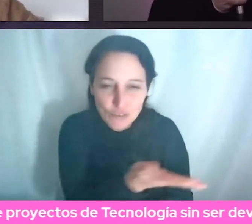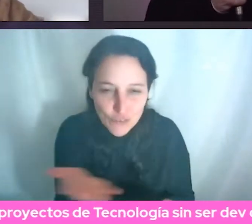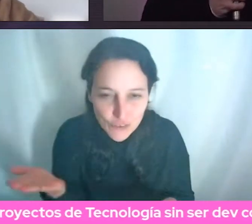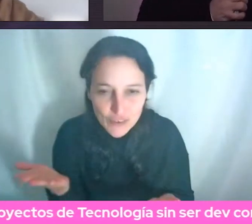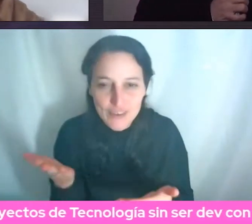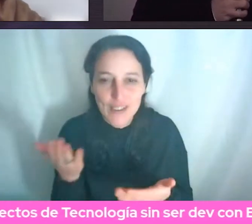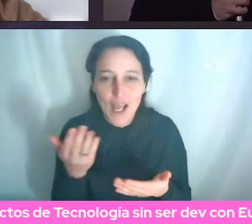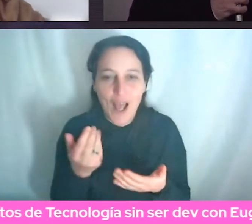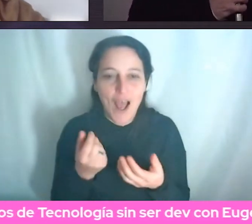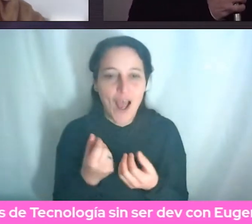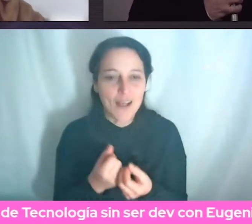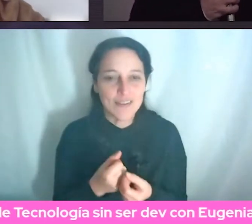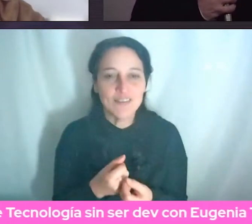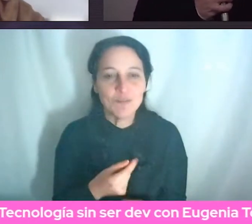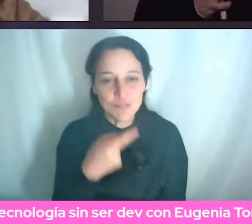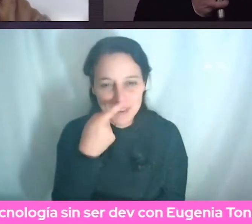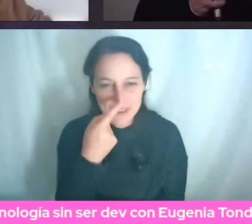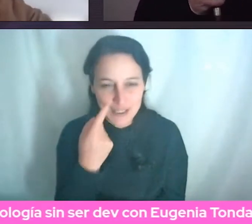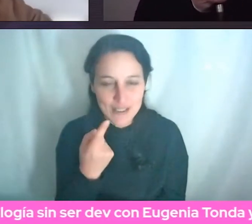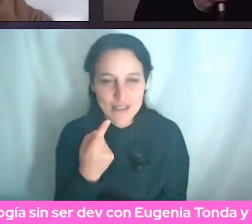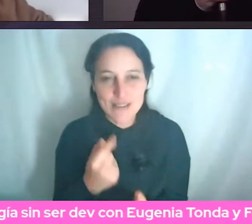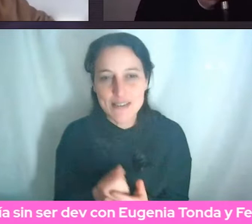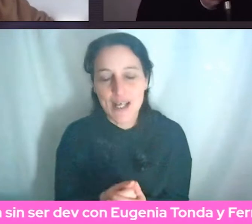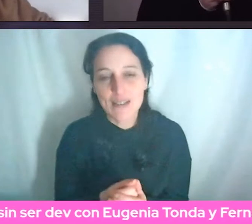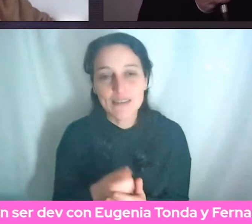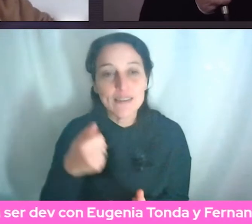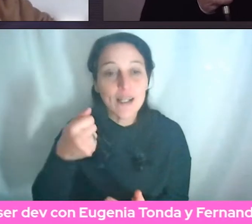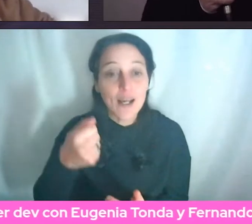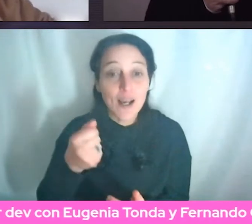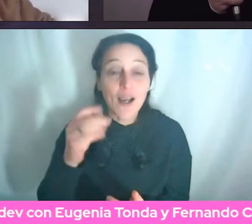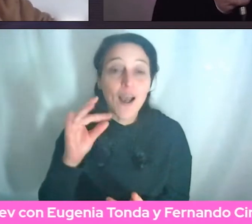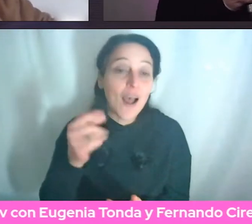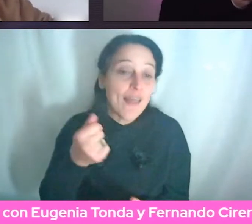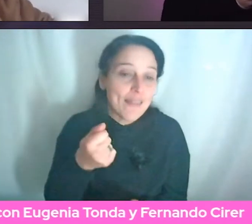mueve. Y ADA es un proyecto hermoso,